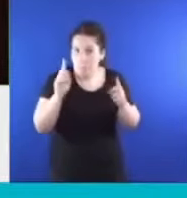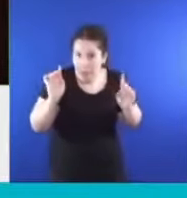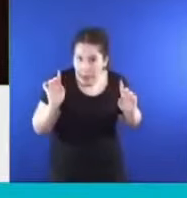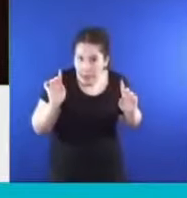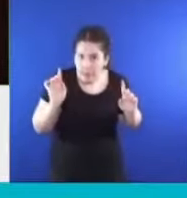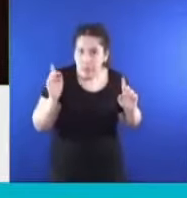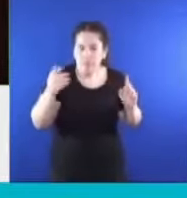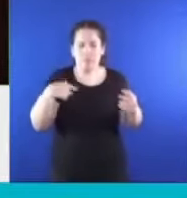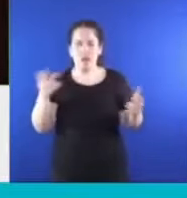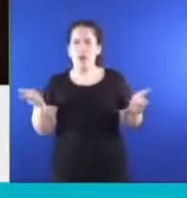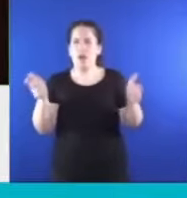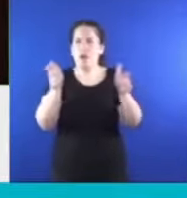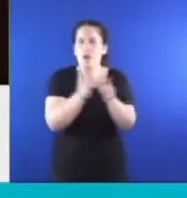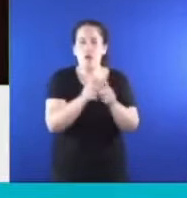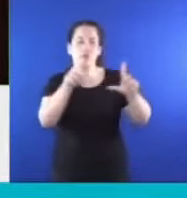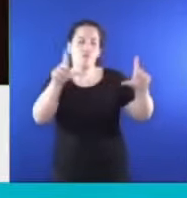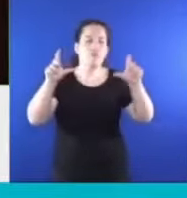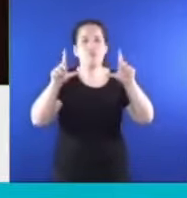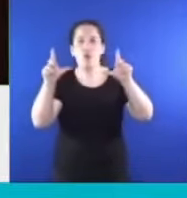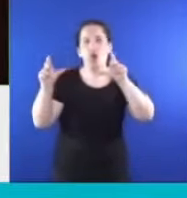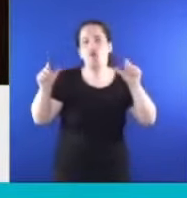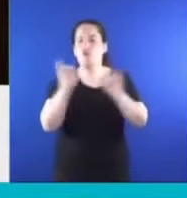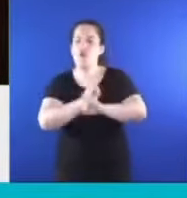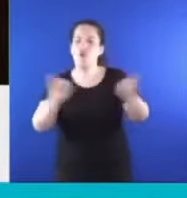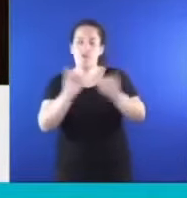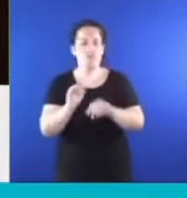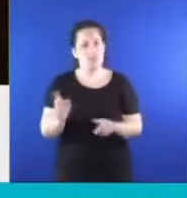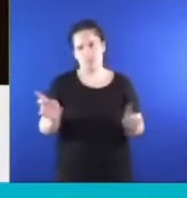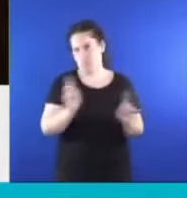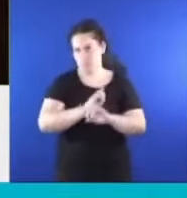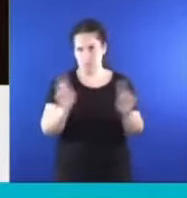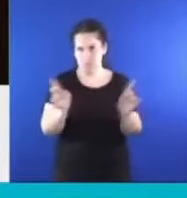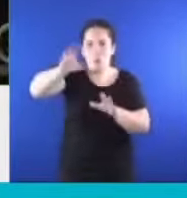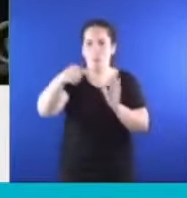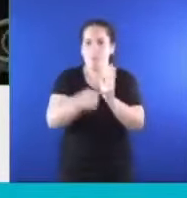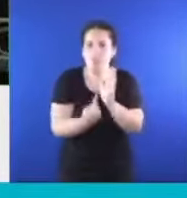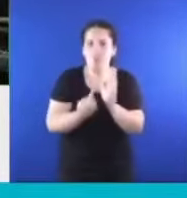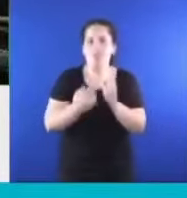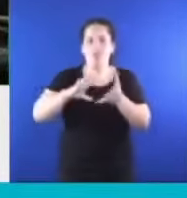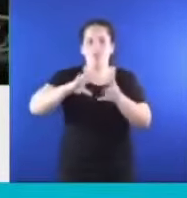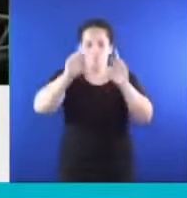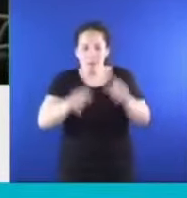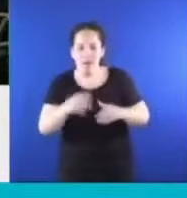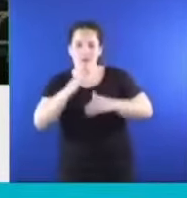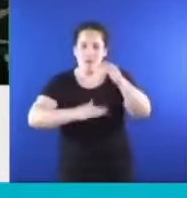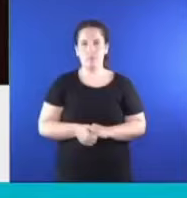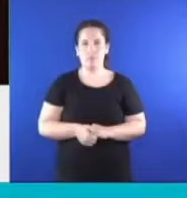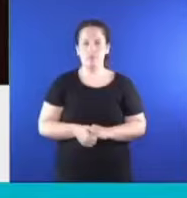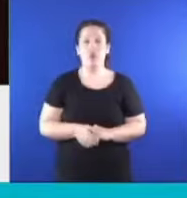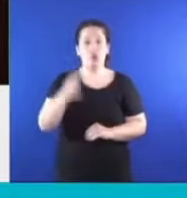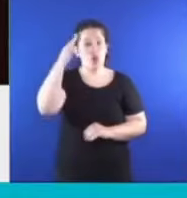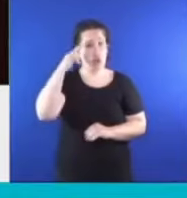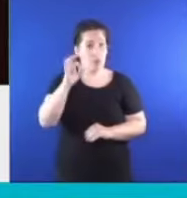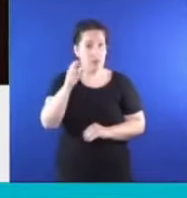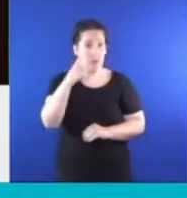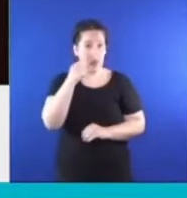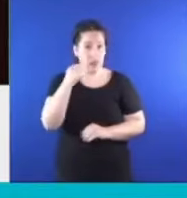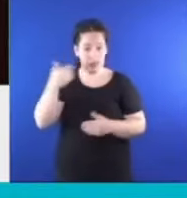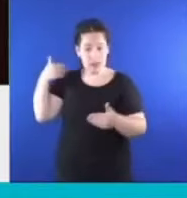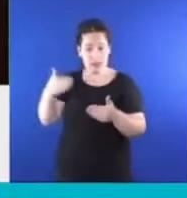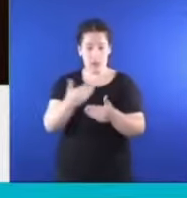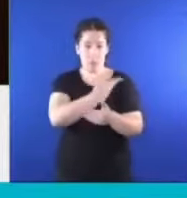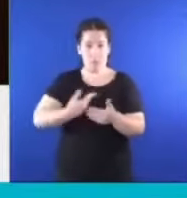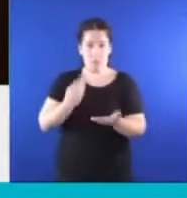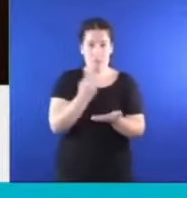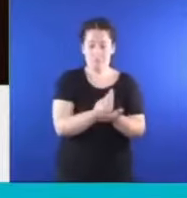trata de encuentros para fotos y para marketing, arranquen nomás si no llegamos. En sus primeros 90 días como